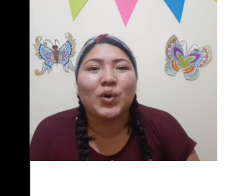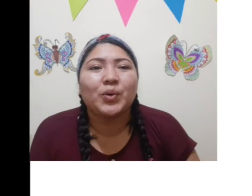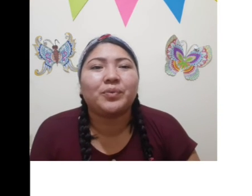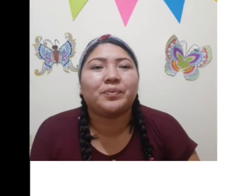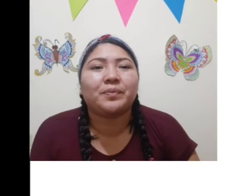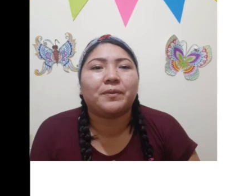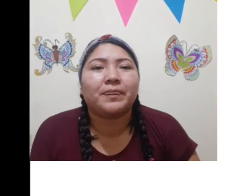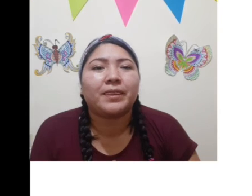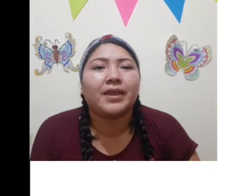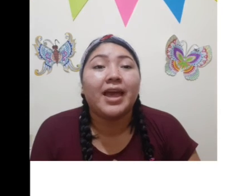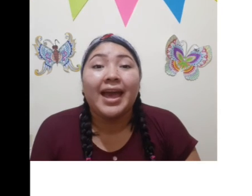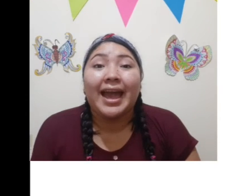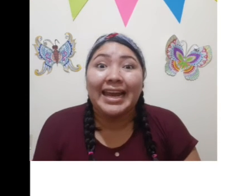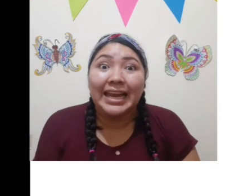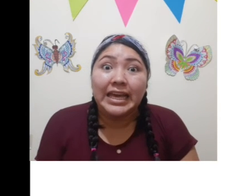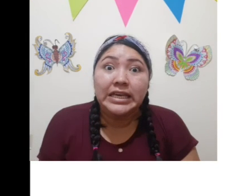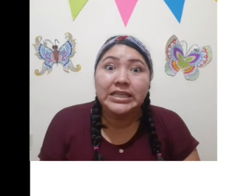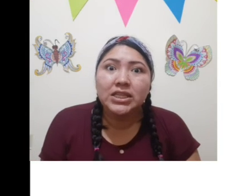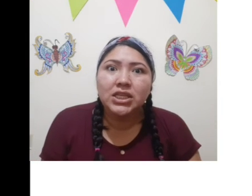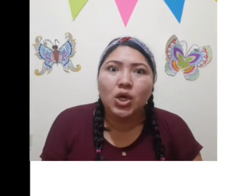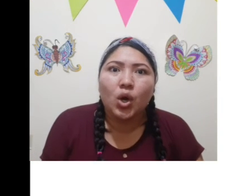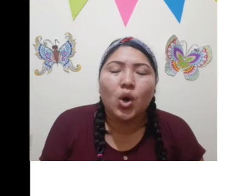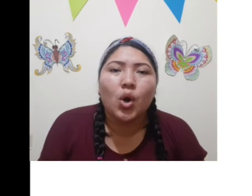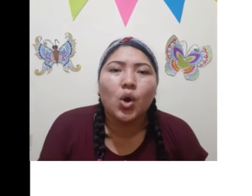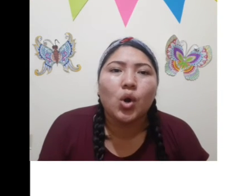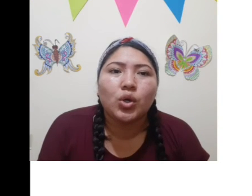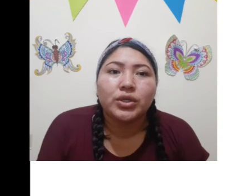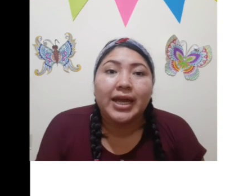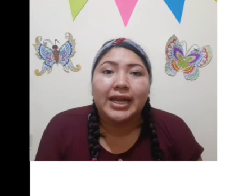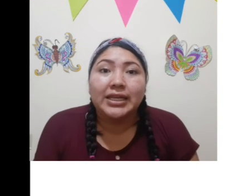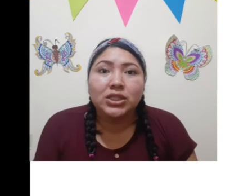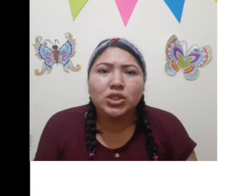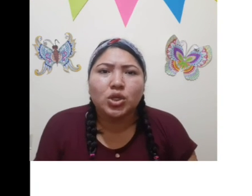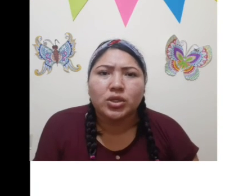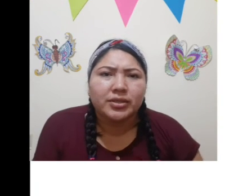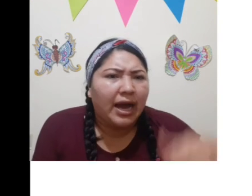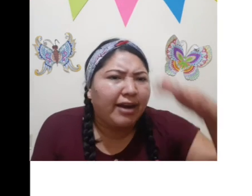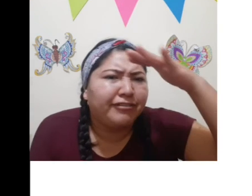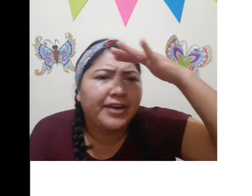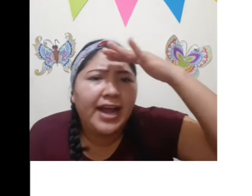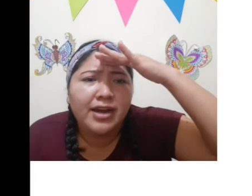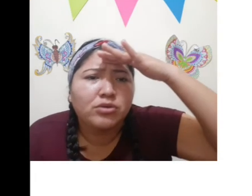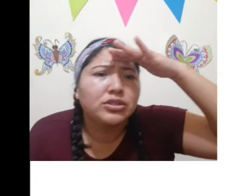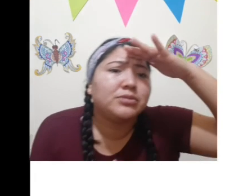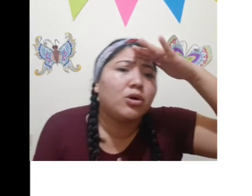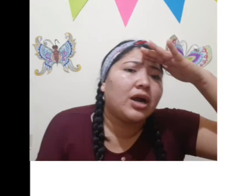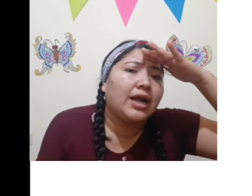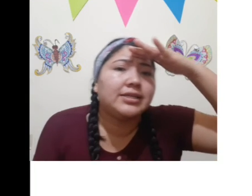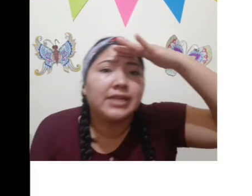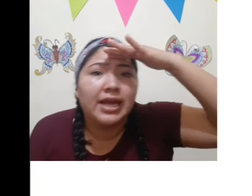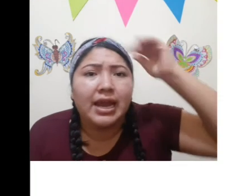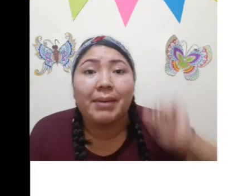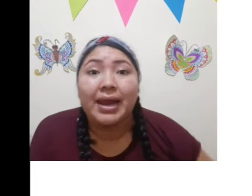mito el indio del indio habrá algunas